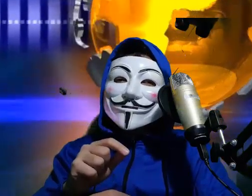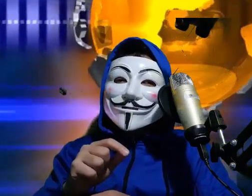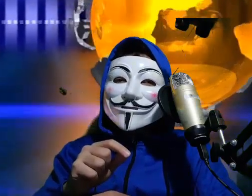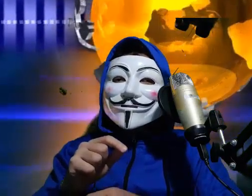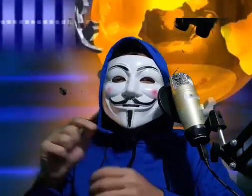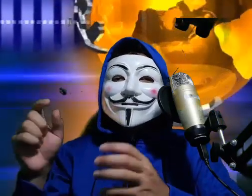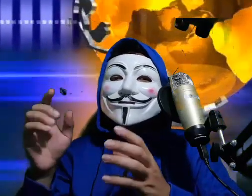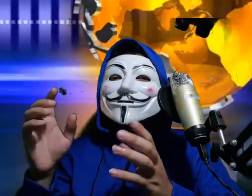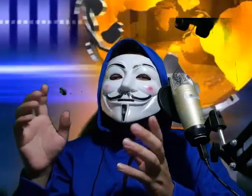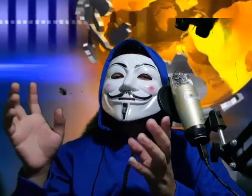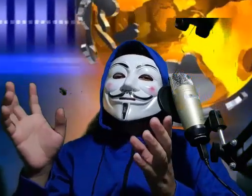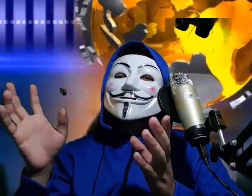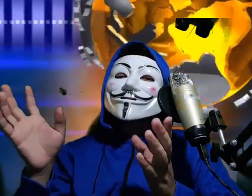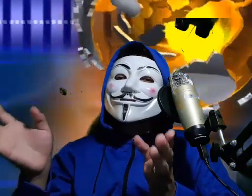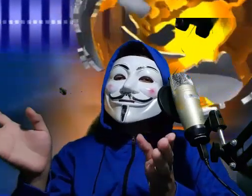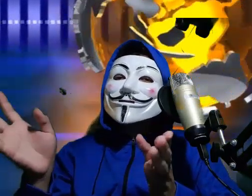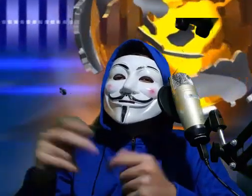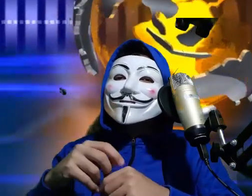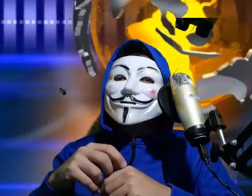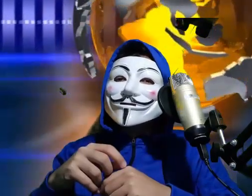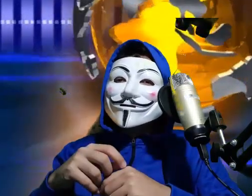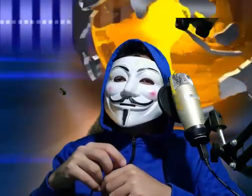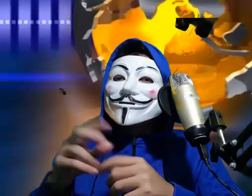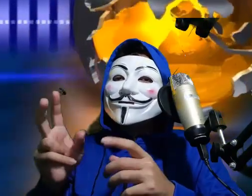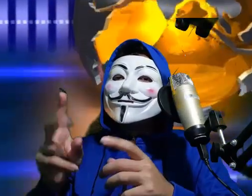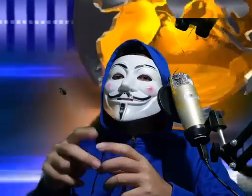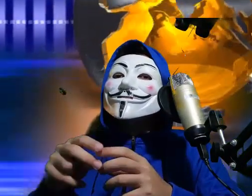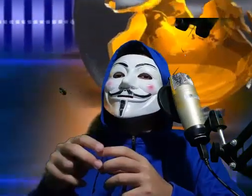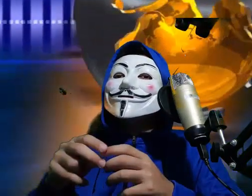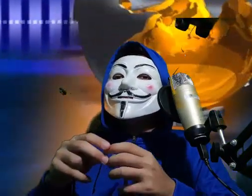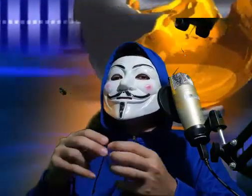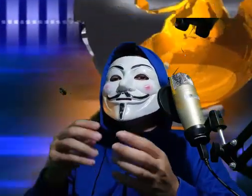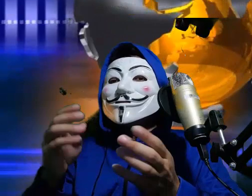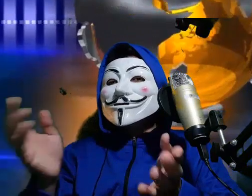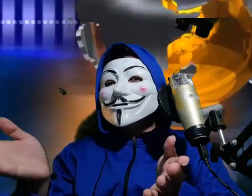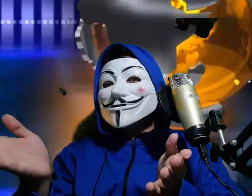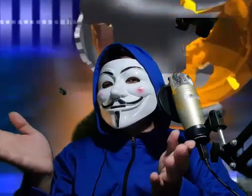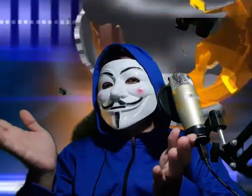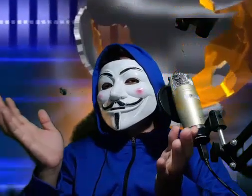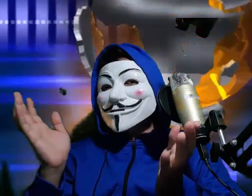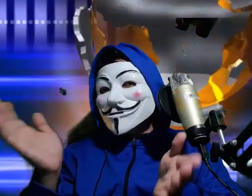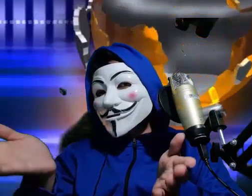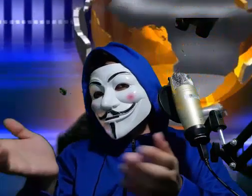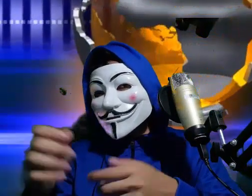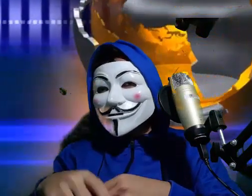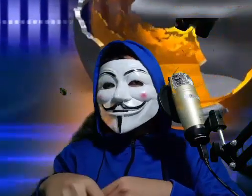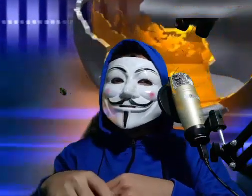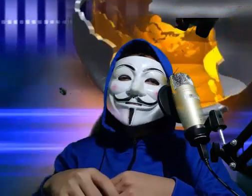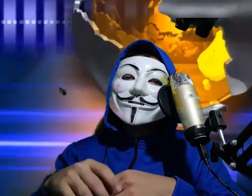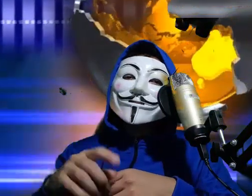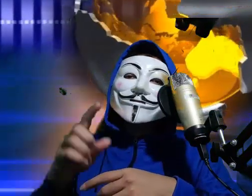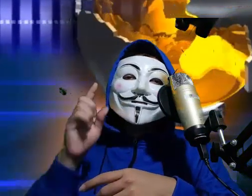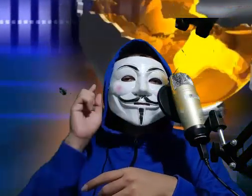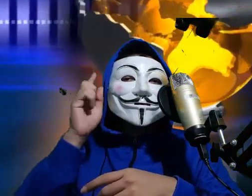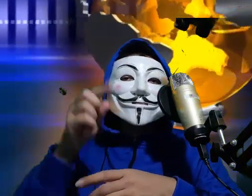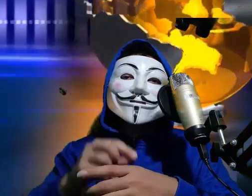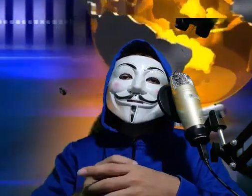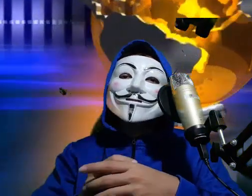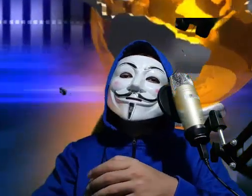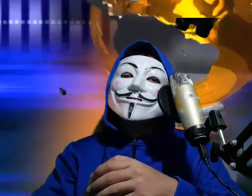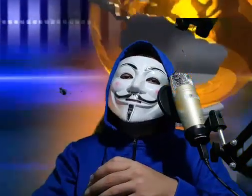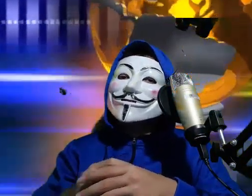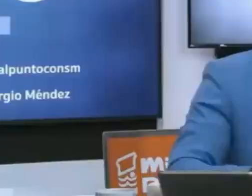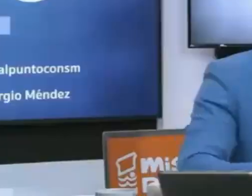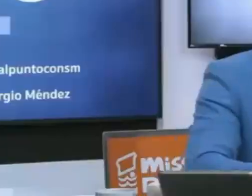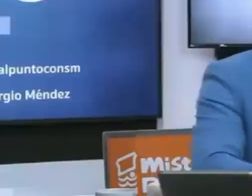que Bukele tiene menos aceptación que nunca por lo ocurrido el 9 de febrero. Escúchenlo por